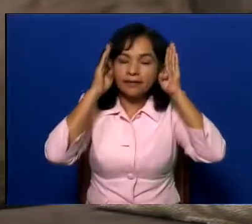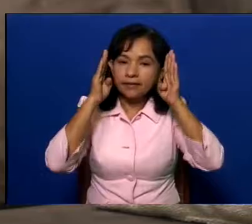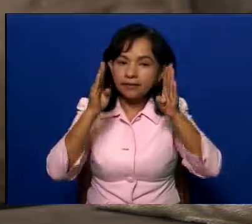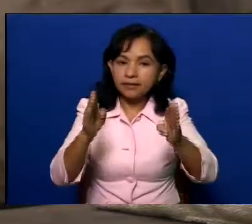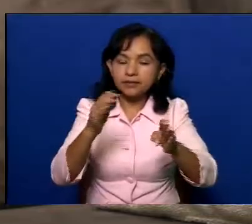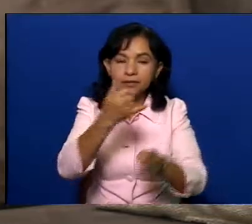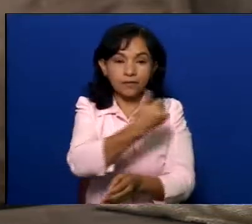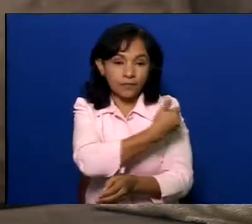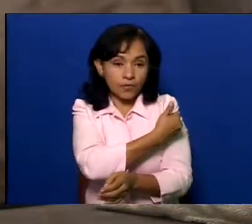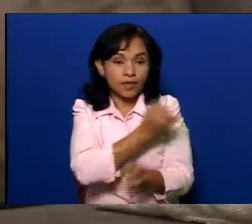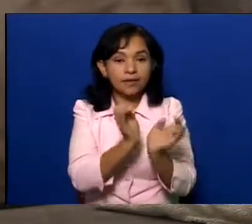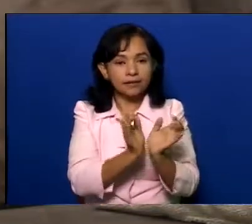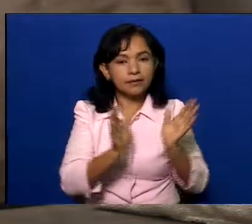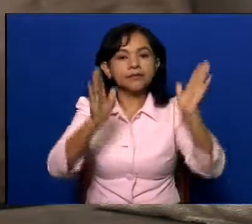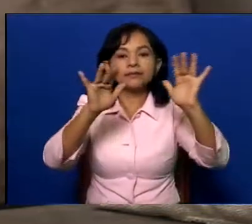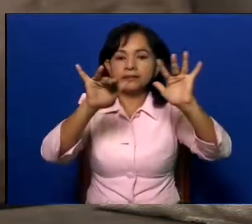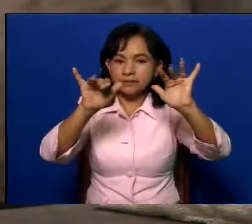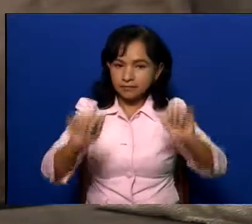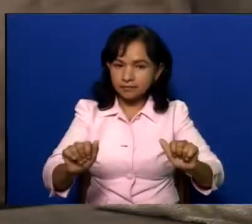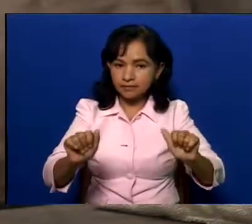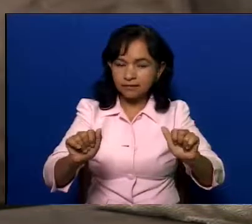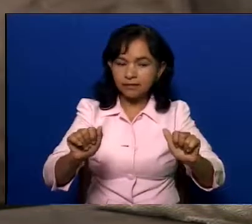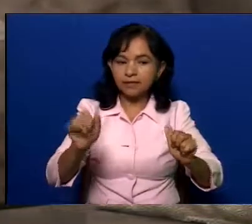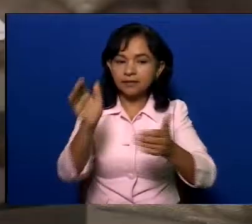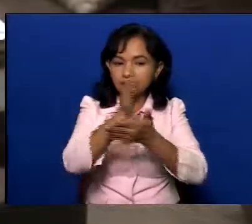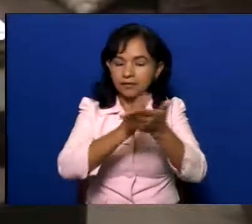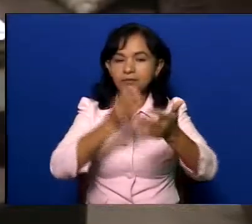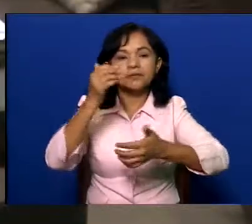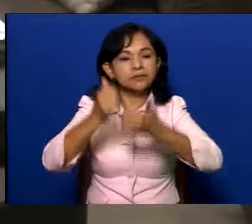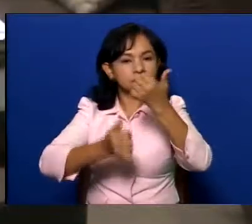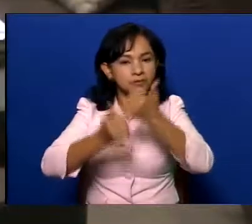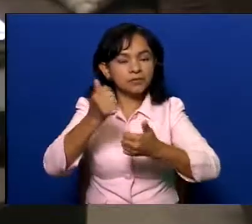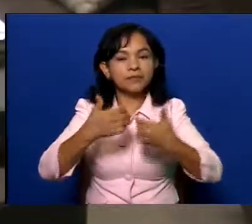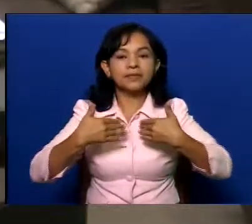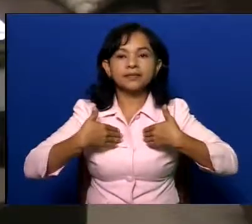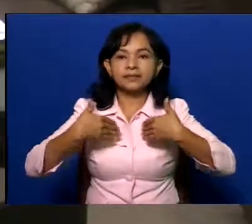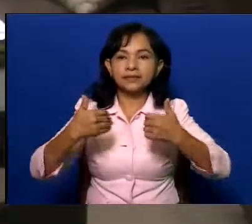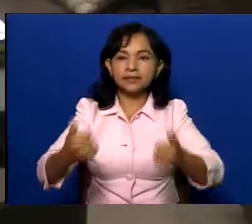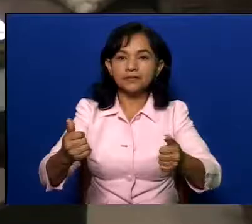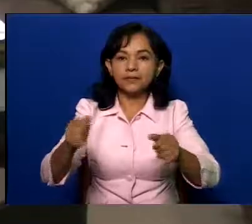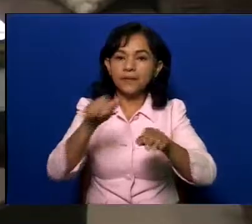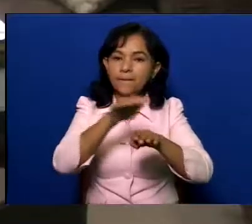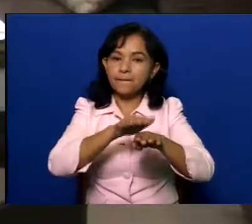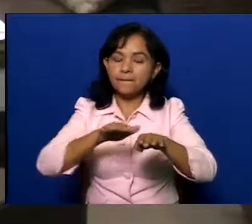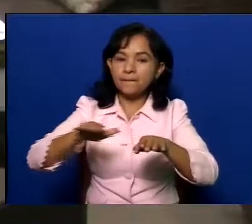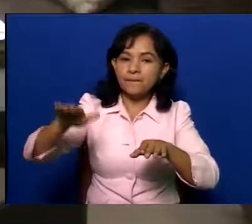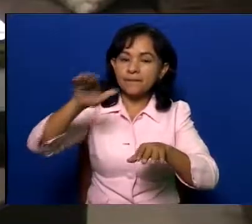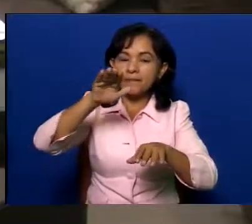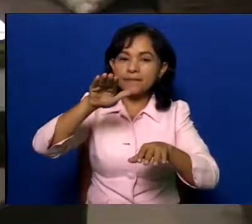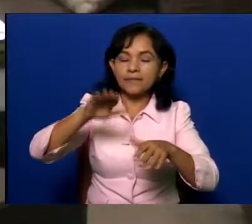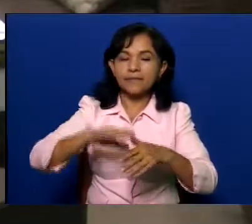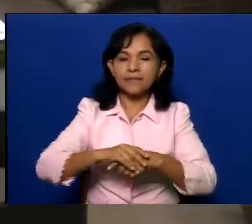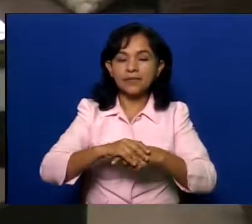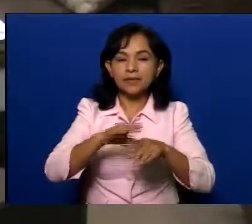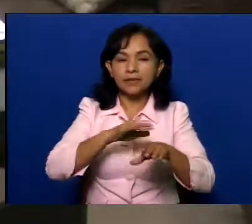papanicolaou en la mujer, el autoexamen de mama también, en el caso de los hombres, el examen de la